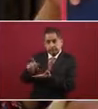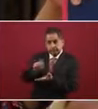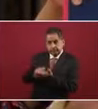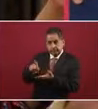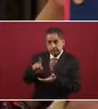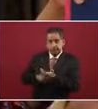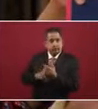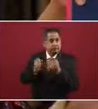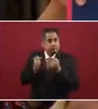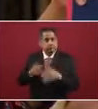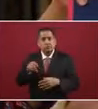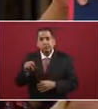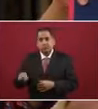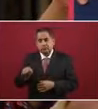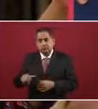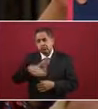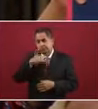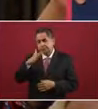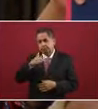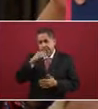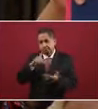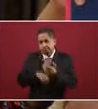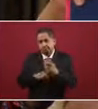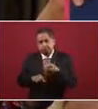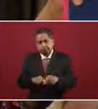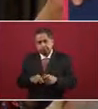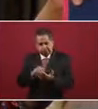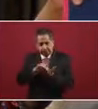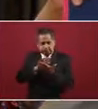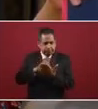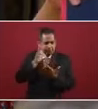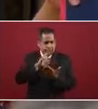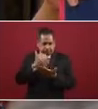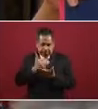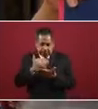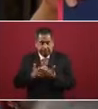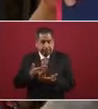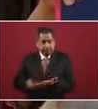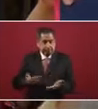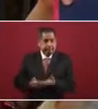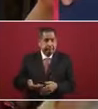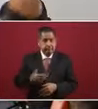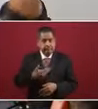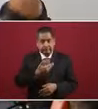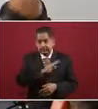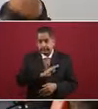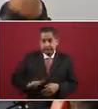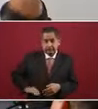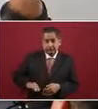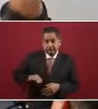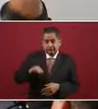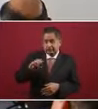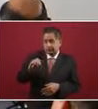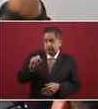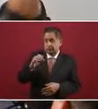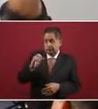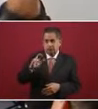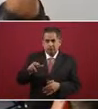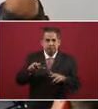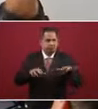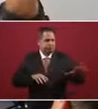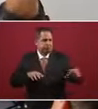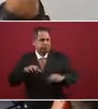hay mucha corrupción, está documentada. Actualmente el presidente municipal, Óscar Gurría Penagos, está